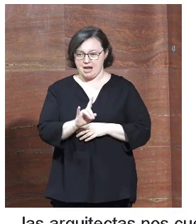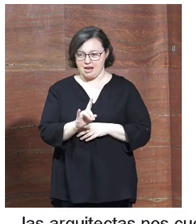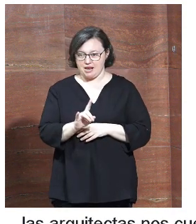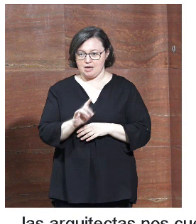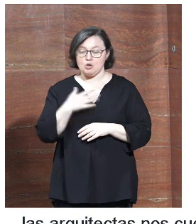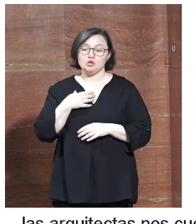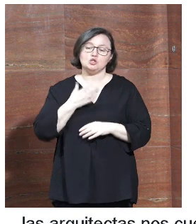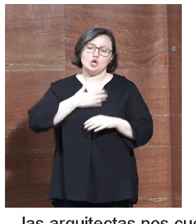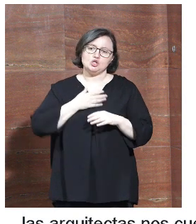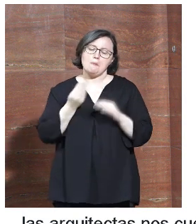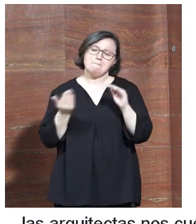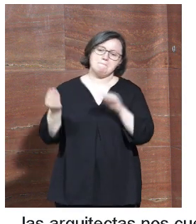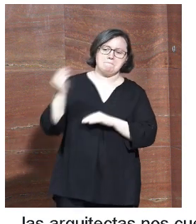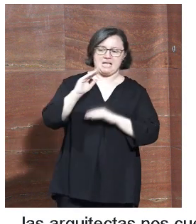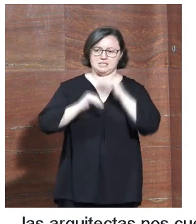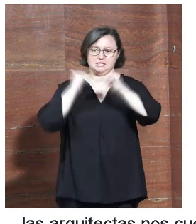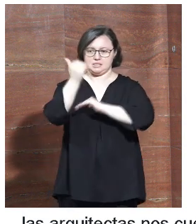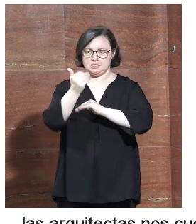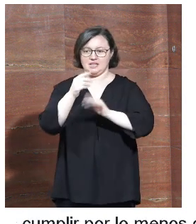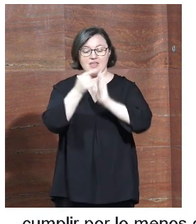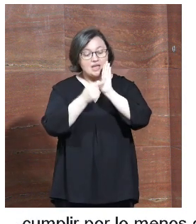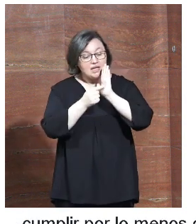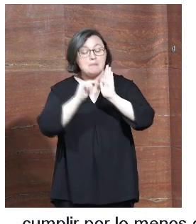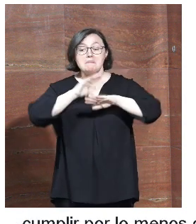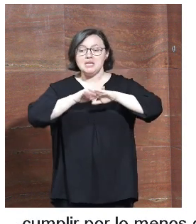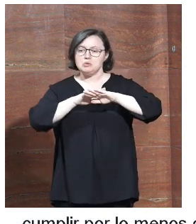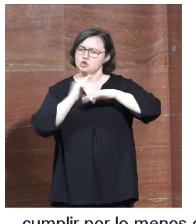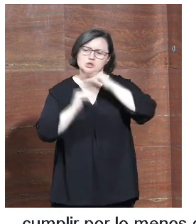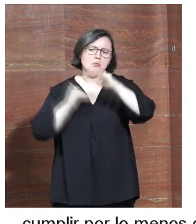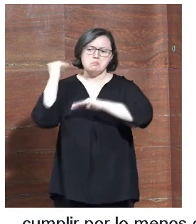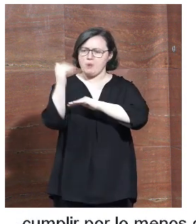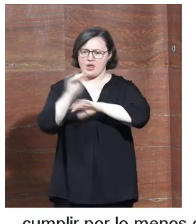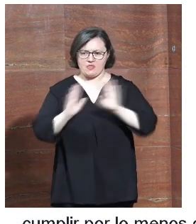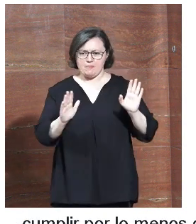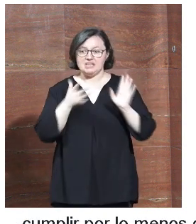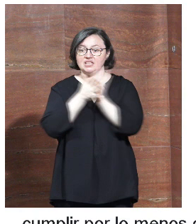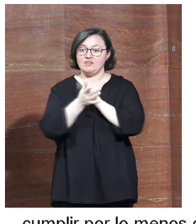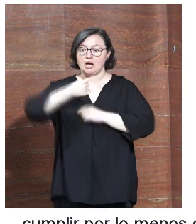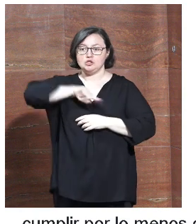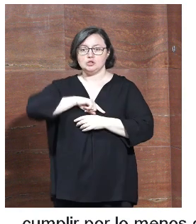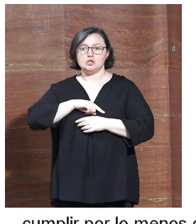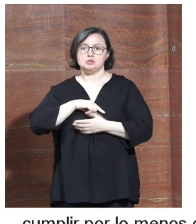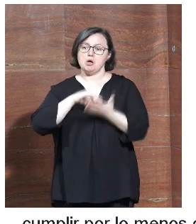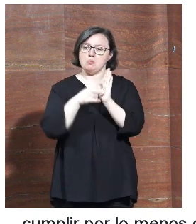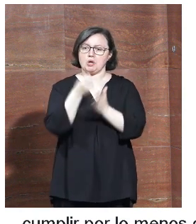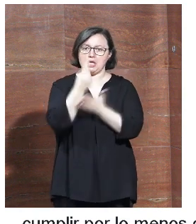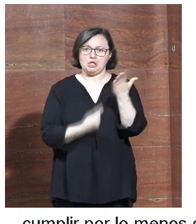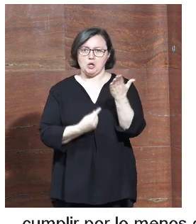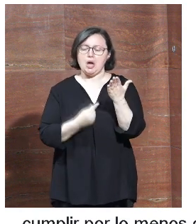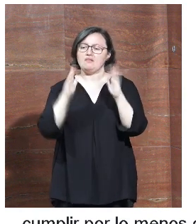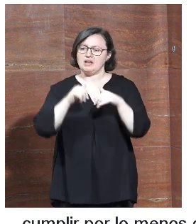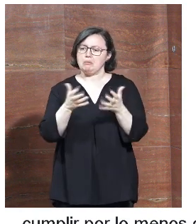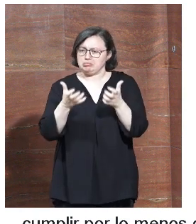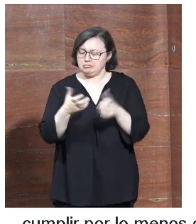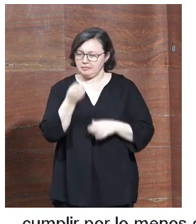que proponemos es superemos el marco de mínimos. Y con eso estaremos seguramente permitiendo la entrada de la perspectiva de